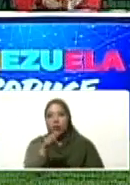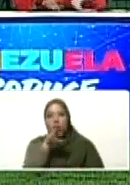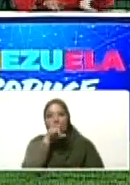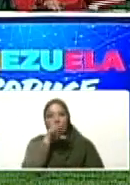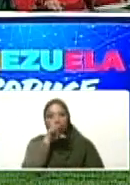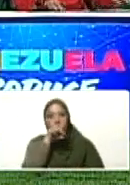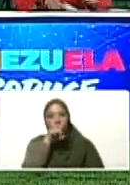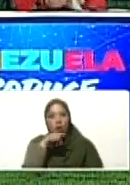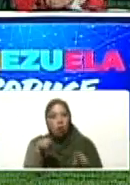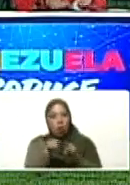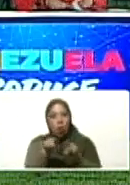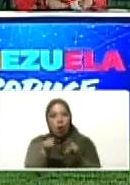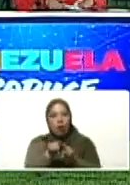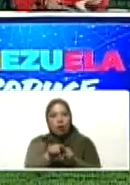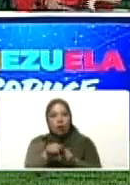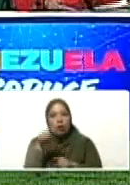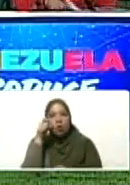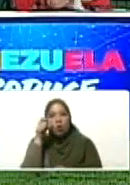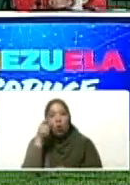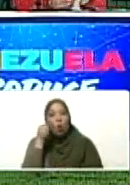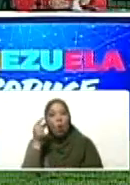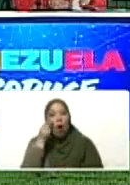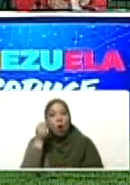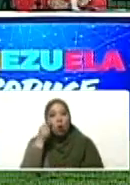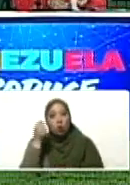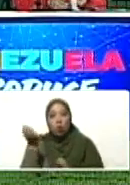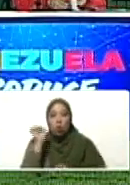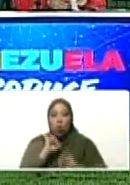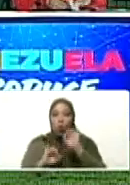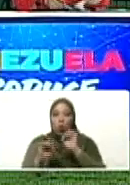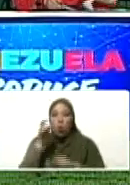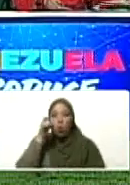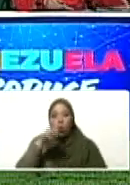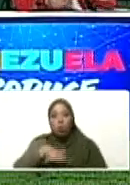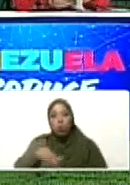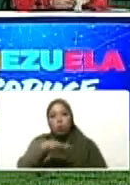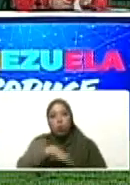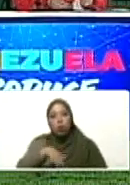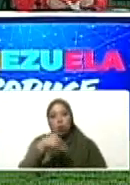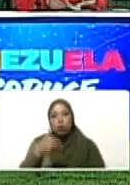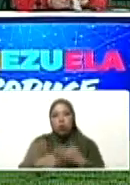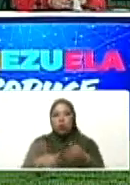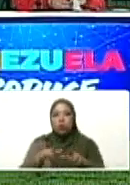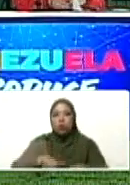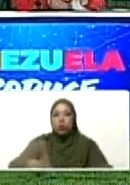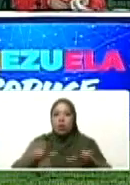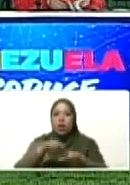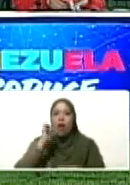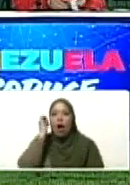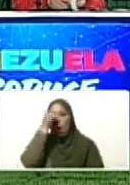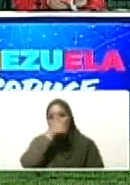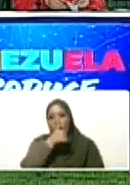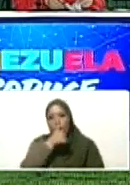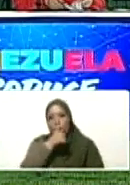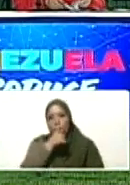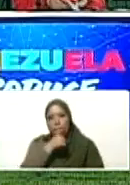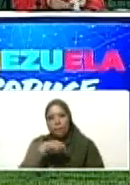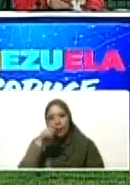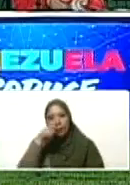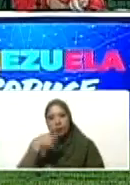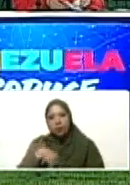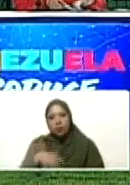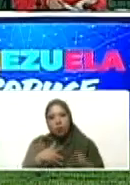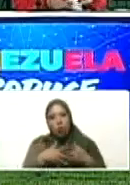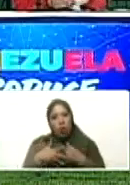originales, pueblos rebeldes. Fueron de los pocos pueblos que lograron resistir el dominio